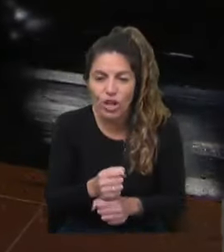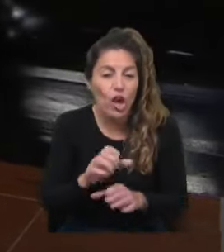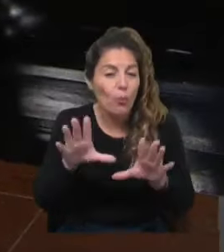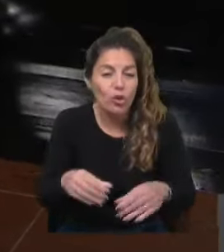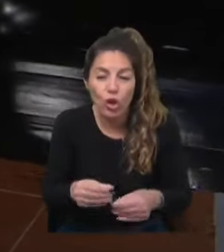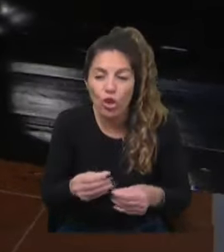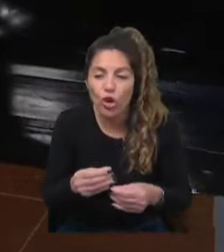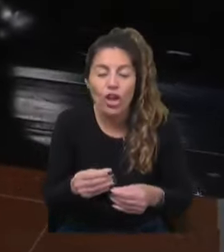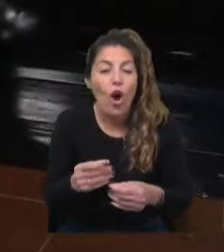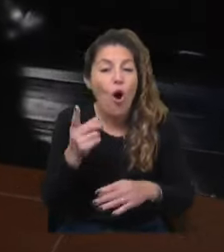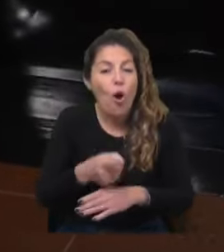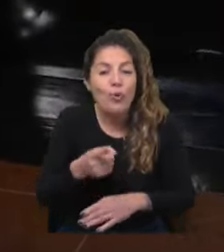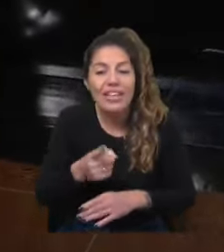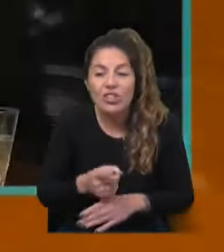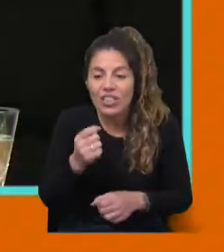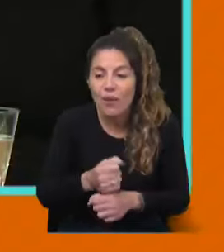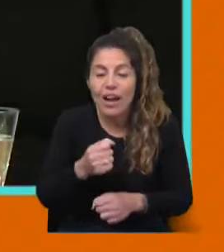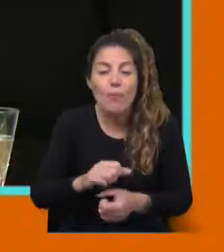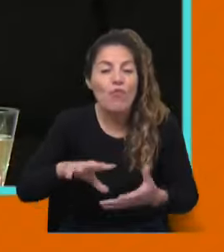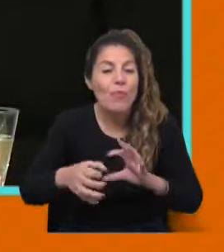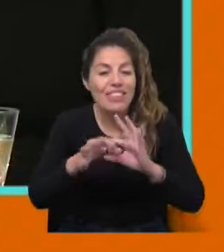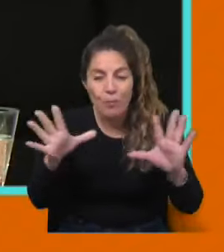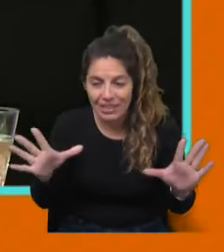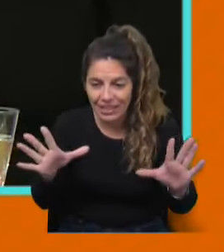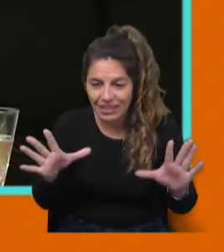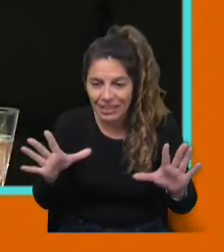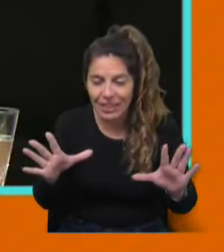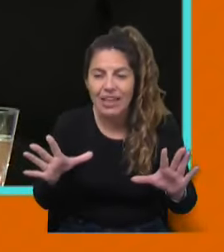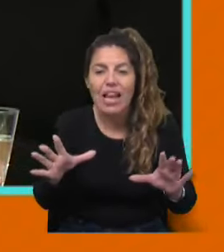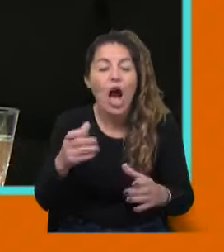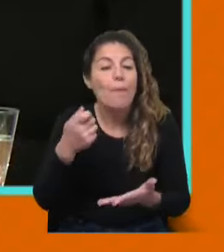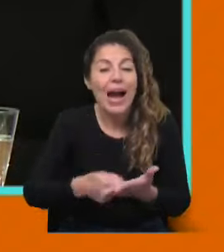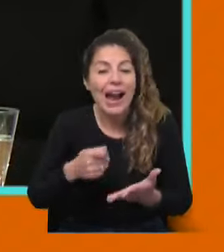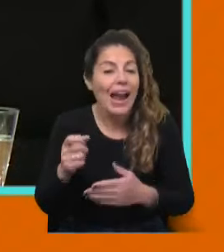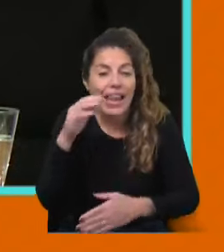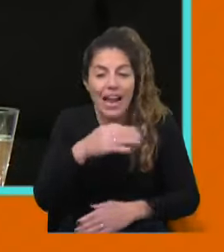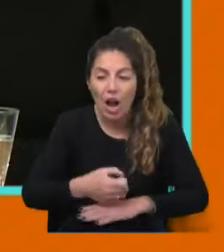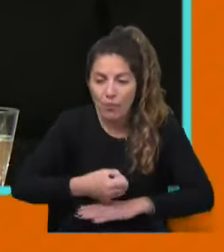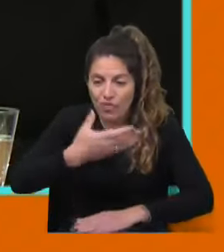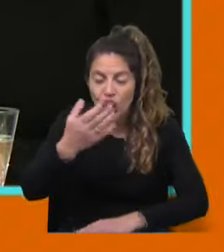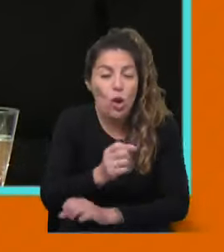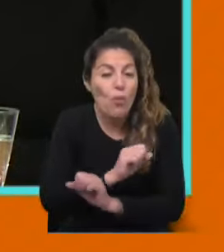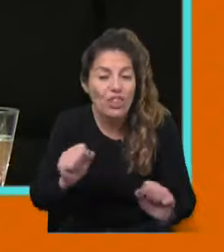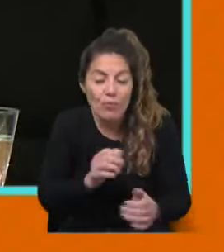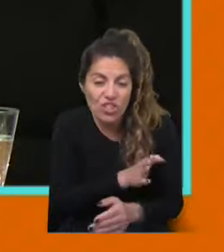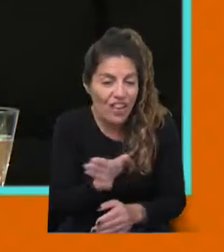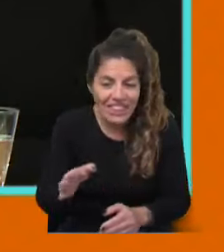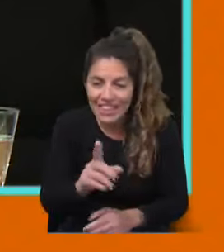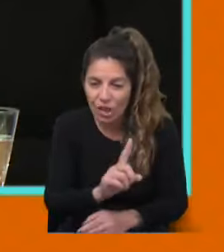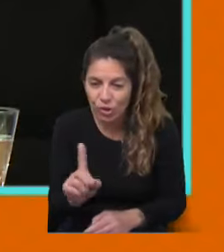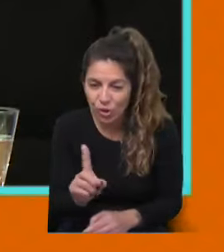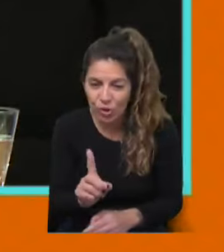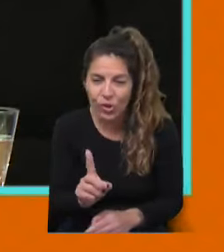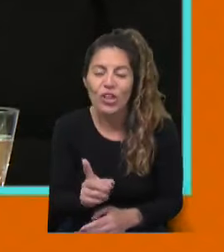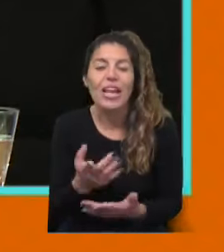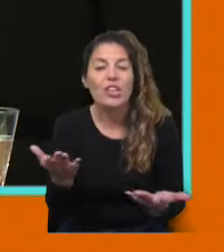el mundo, que estamos obligados, si trabajamos en forma independiente, a pagar la Caja Profesional. No podemos evadirla.